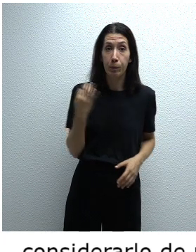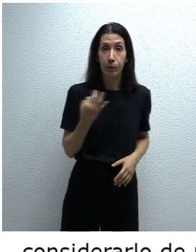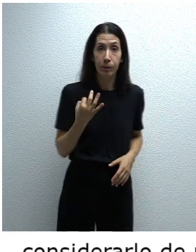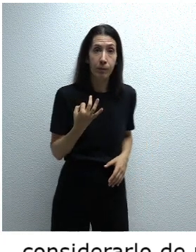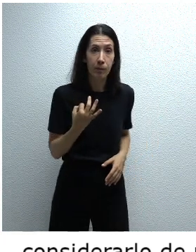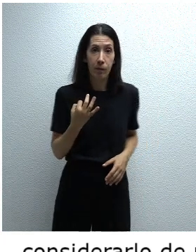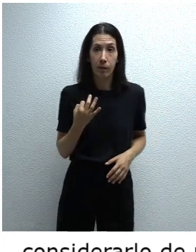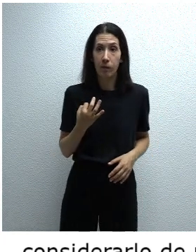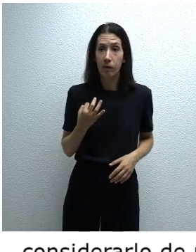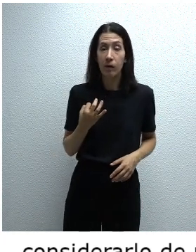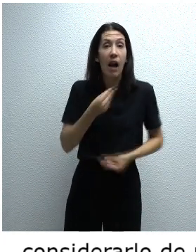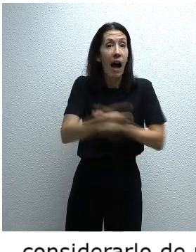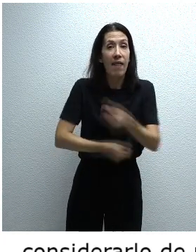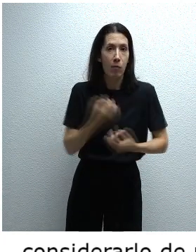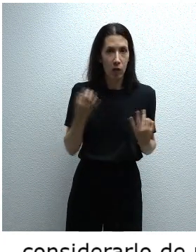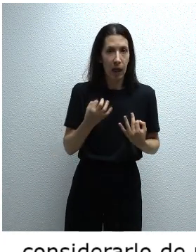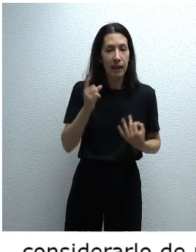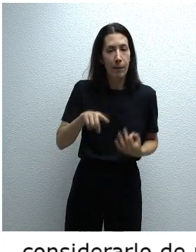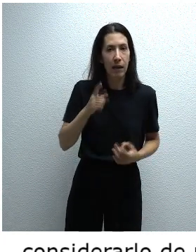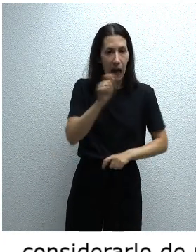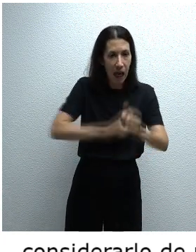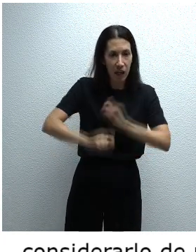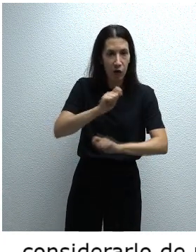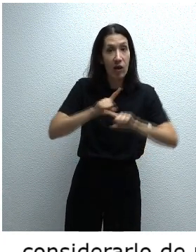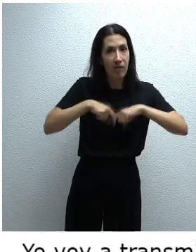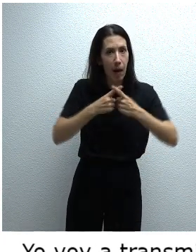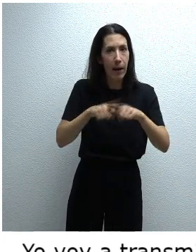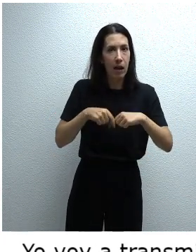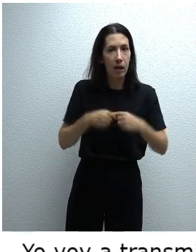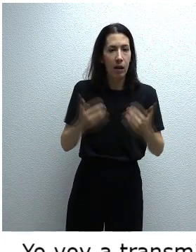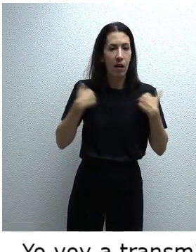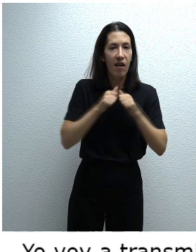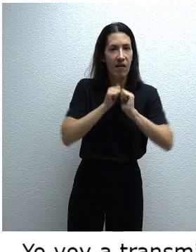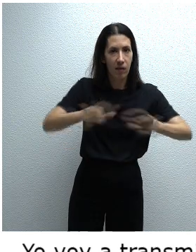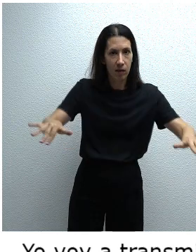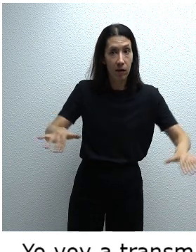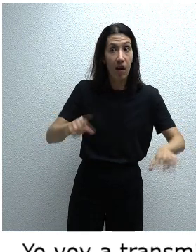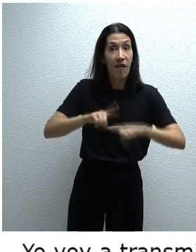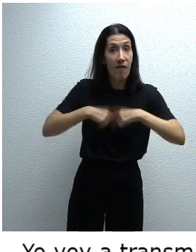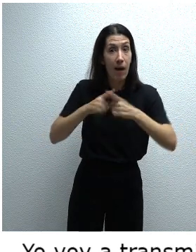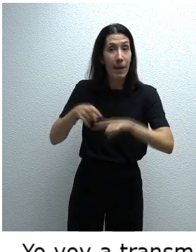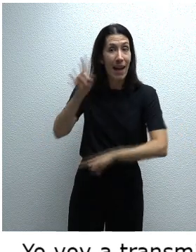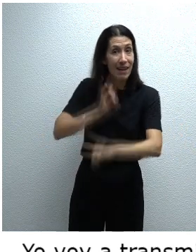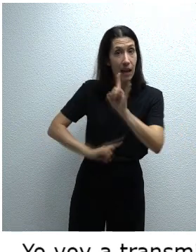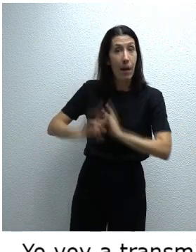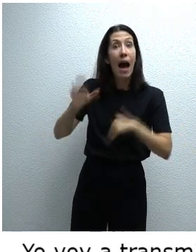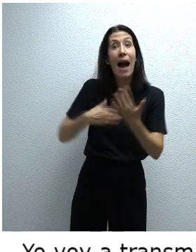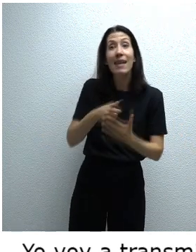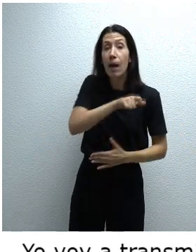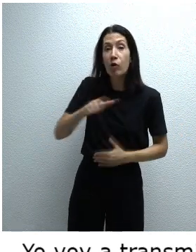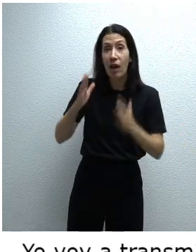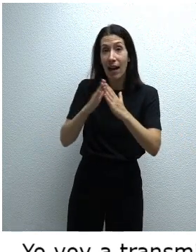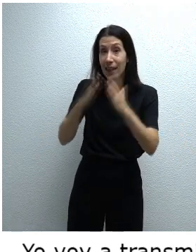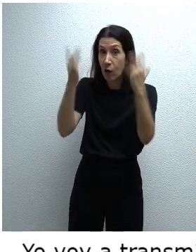lo que estamos haciendo. O sea, nosotros somos un factor de difusión muy importante. Las familias nos llaman. Alguna vez me ha llamado una persona sin hogar, por eso la